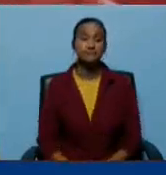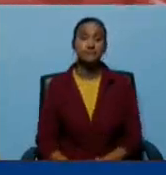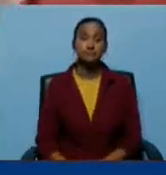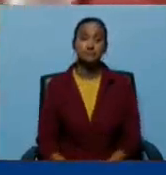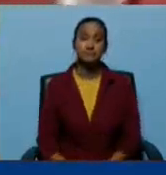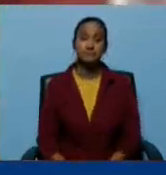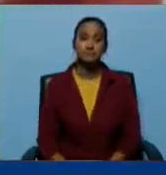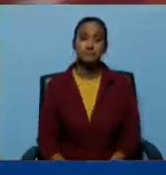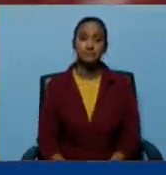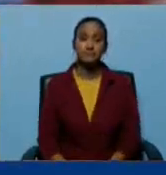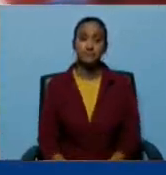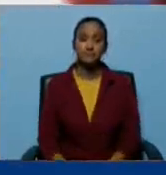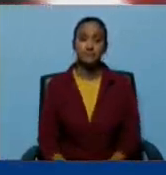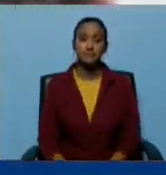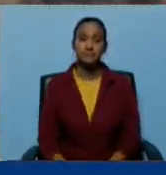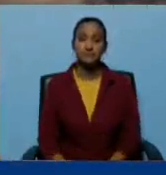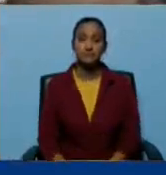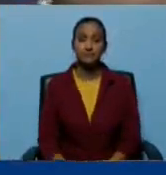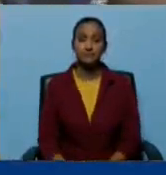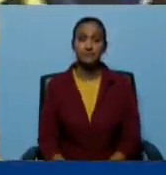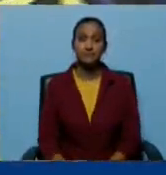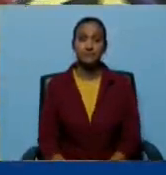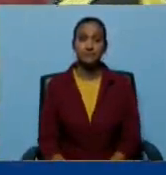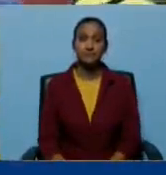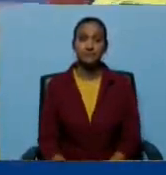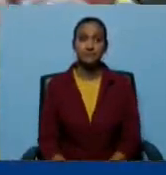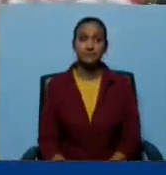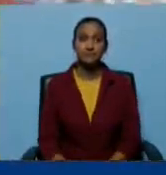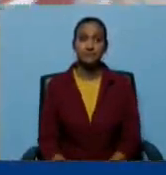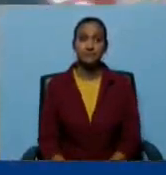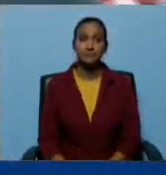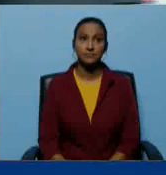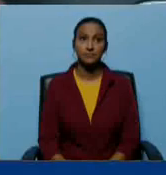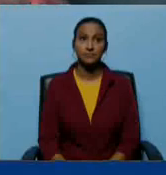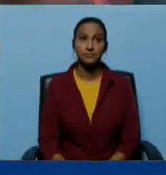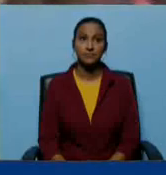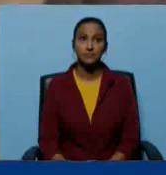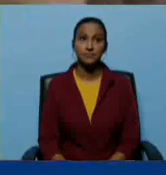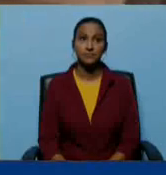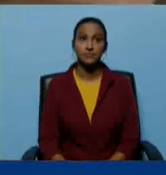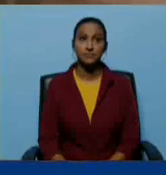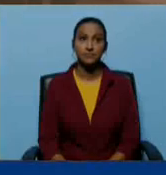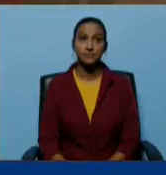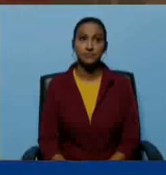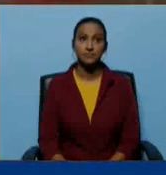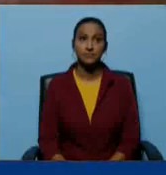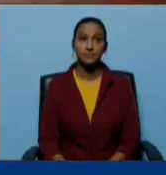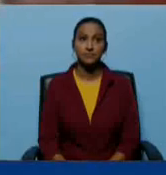Deben ver los teléfonos. No,